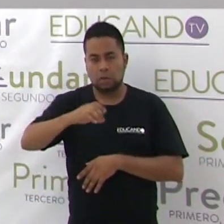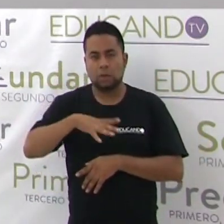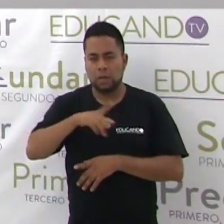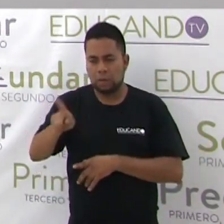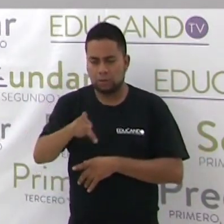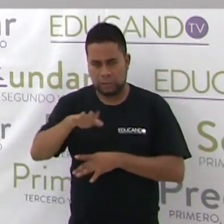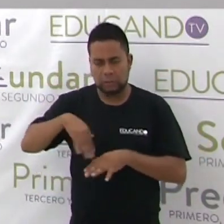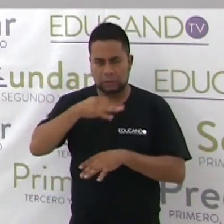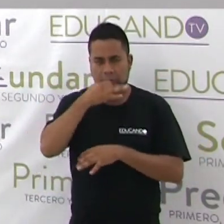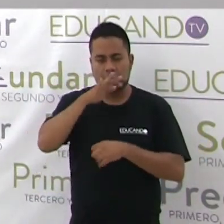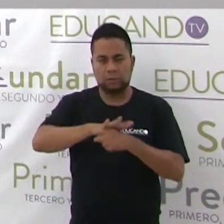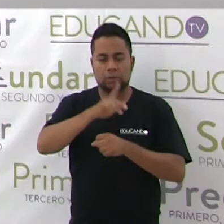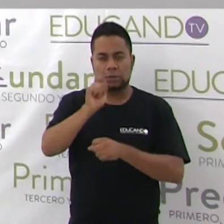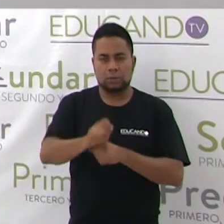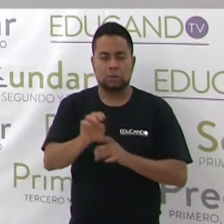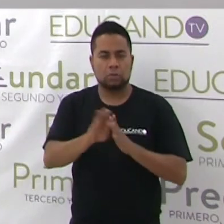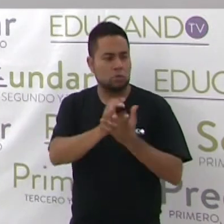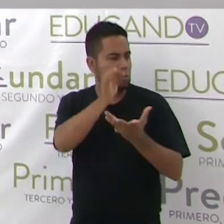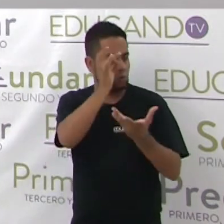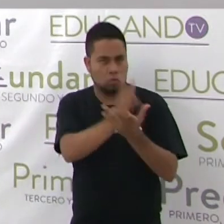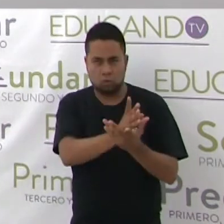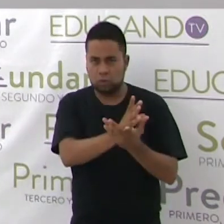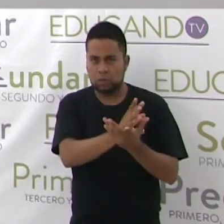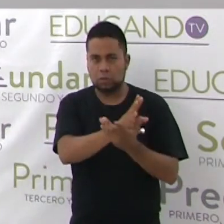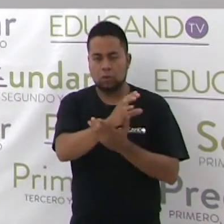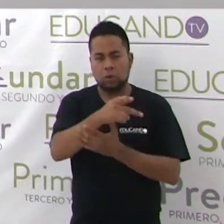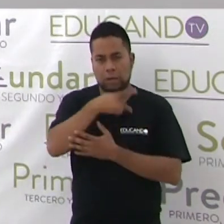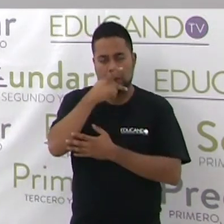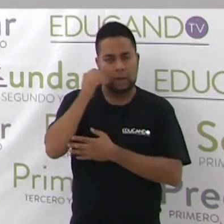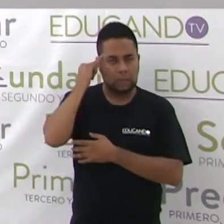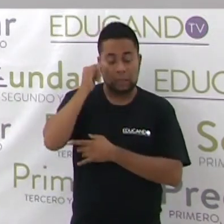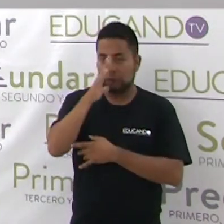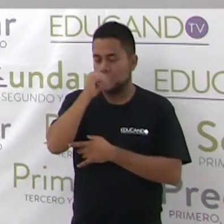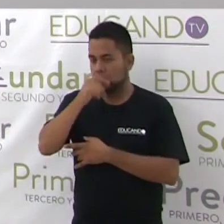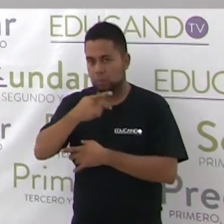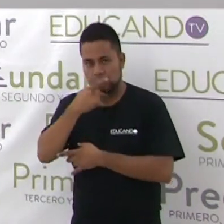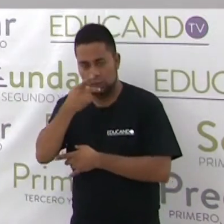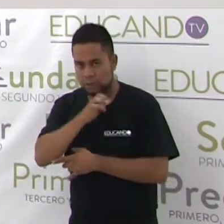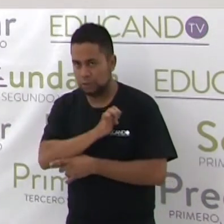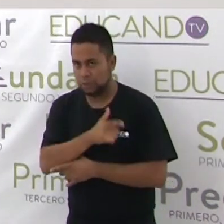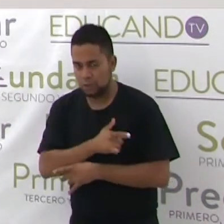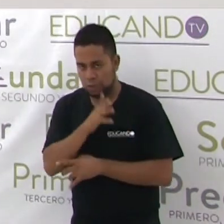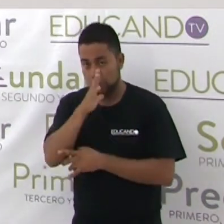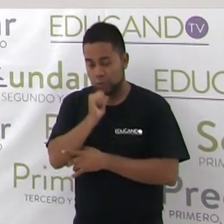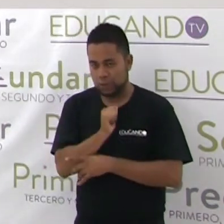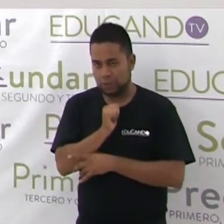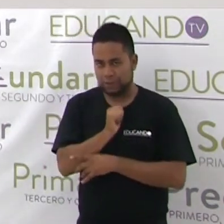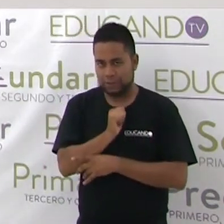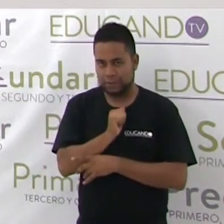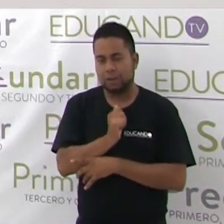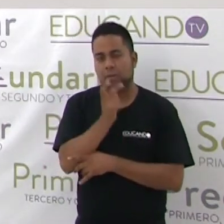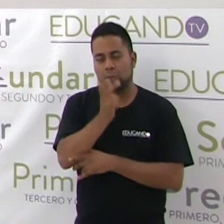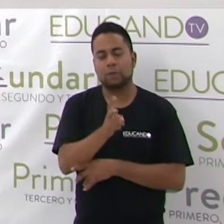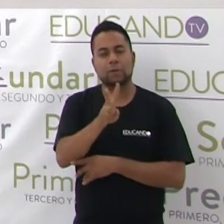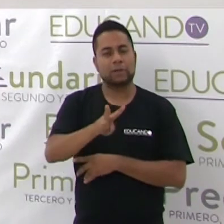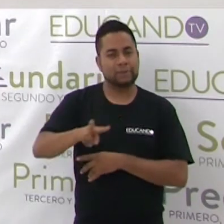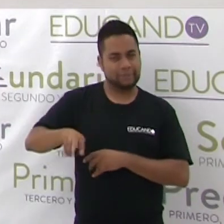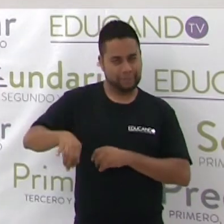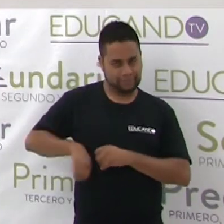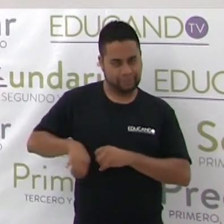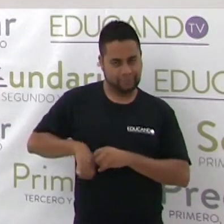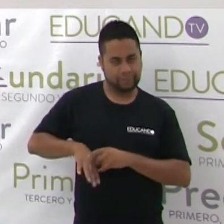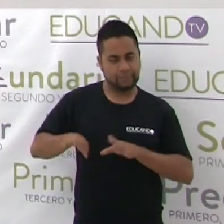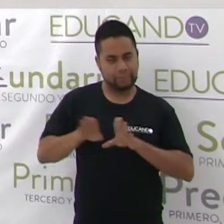te comento, solamente hablan chinanteco y no pueden hablar el español. Es por esto muy interesante